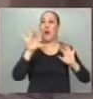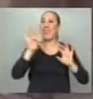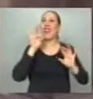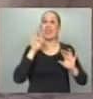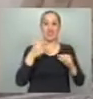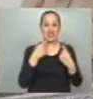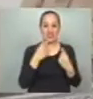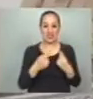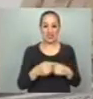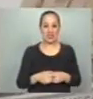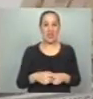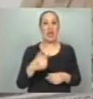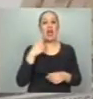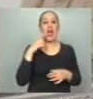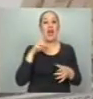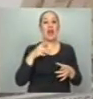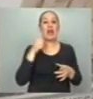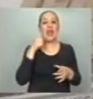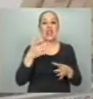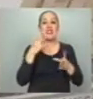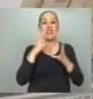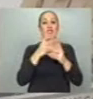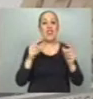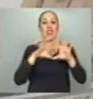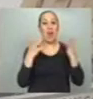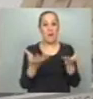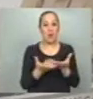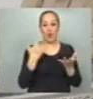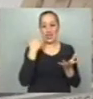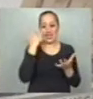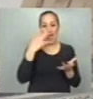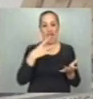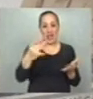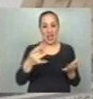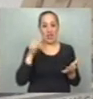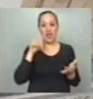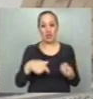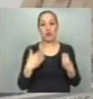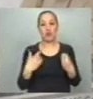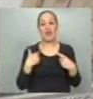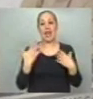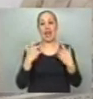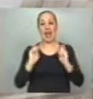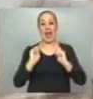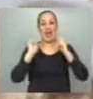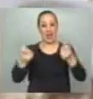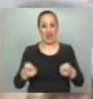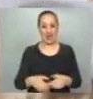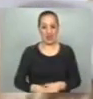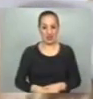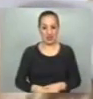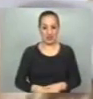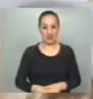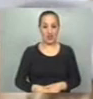venido a buscarme casi al fin del mundo. Este primer cuadro, mi deseo mayor es poder regalárselo. Él,